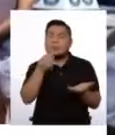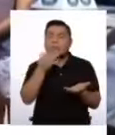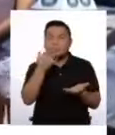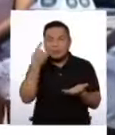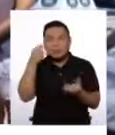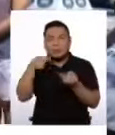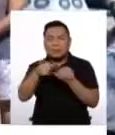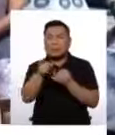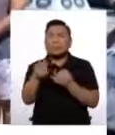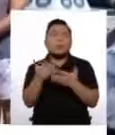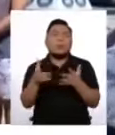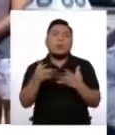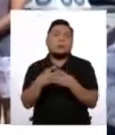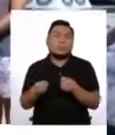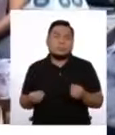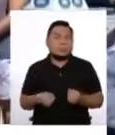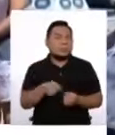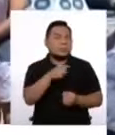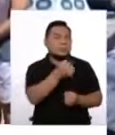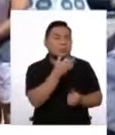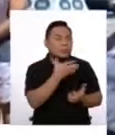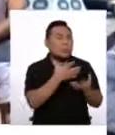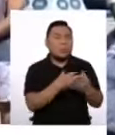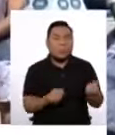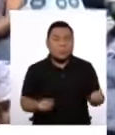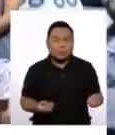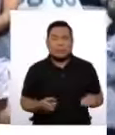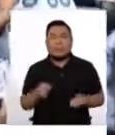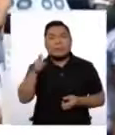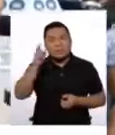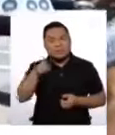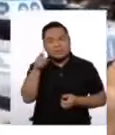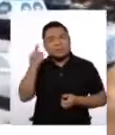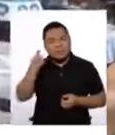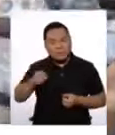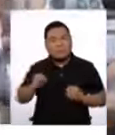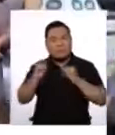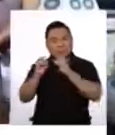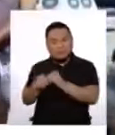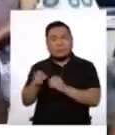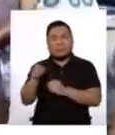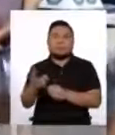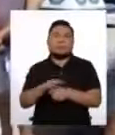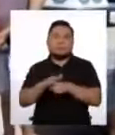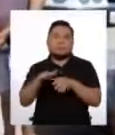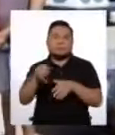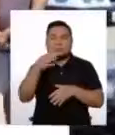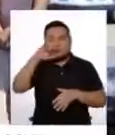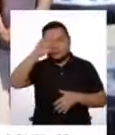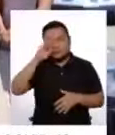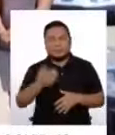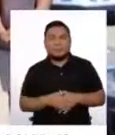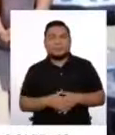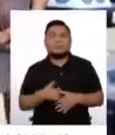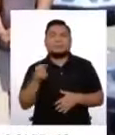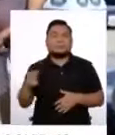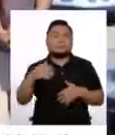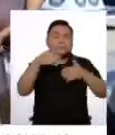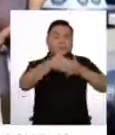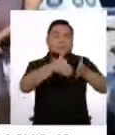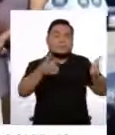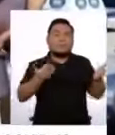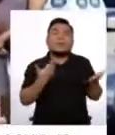productos para tratamiento y prevención de COVID-19. Se ha corroborado si en los almacenes